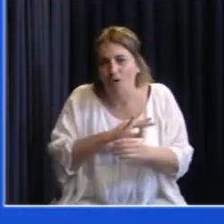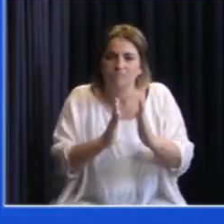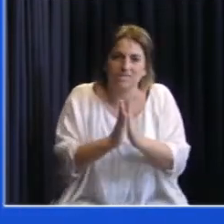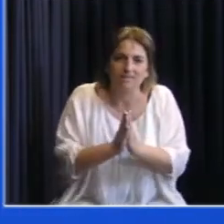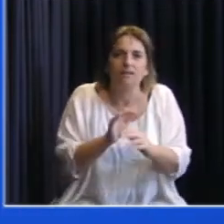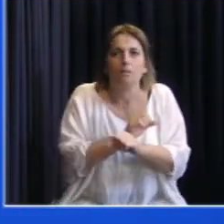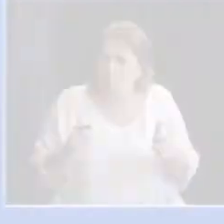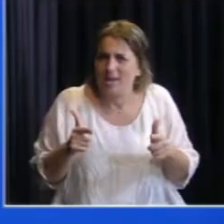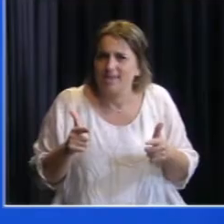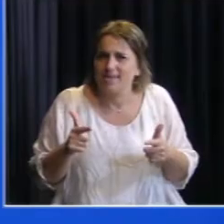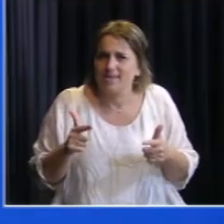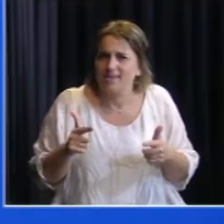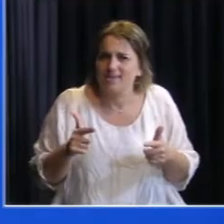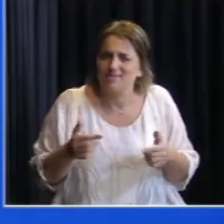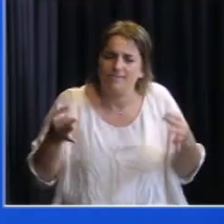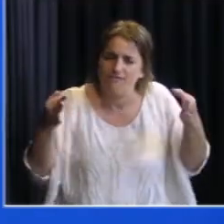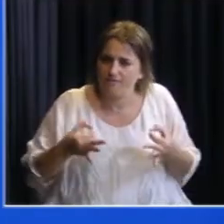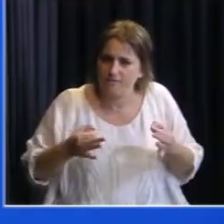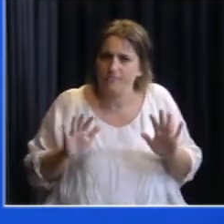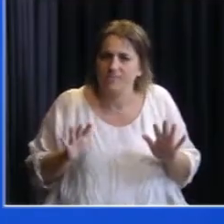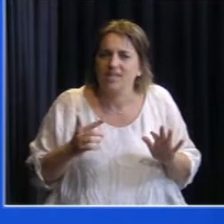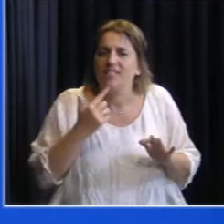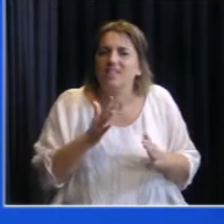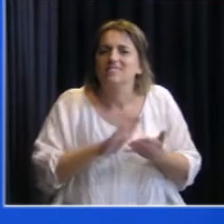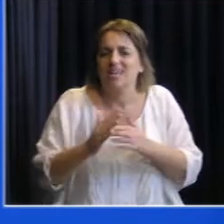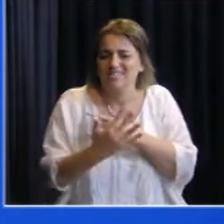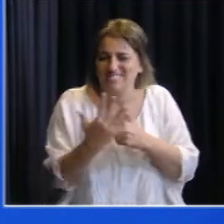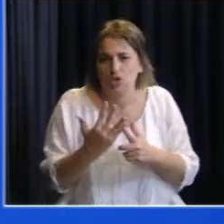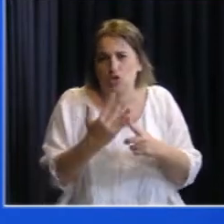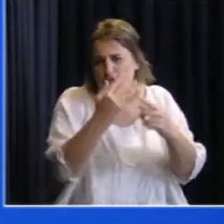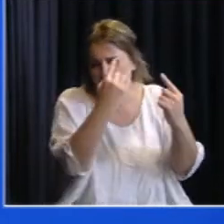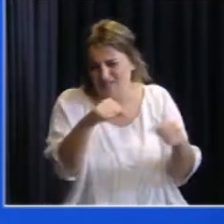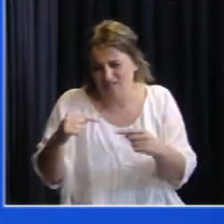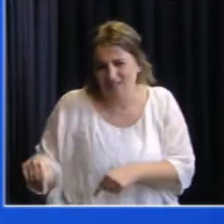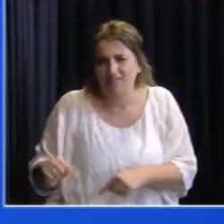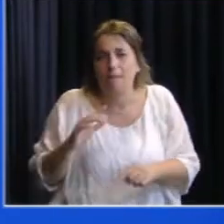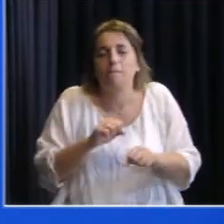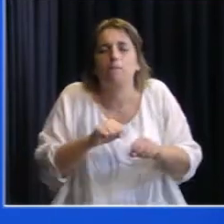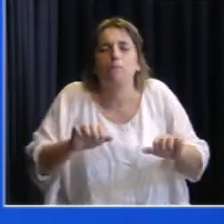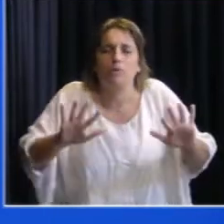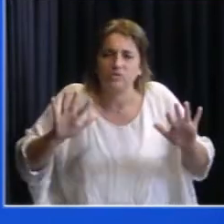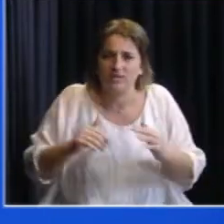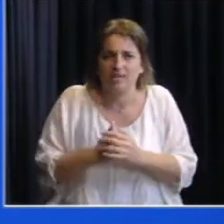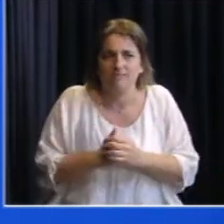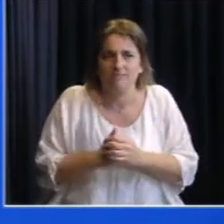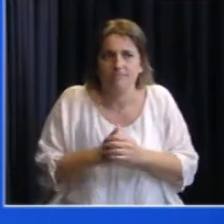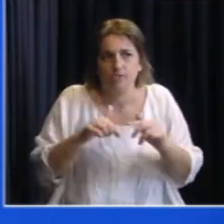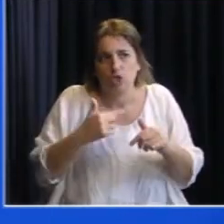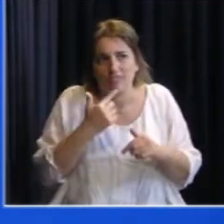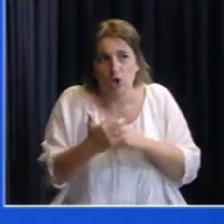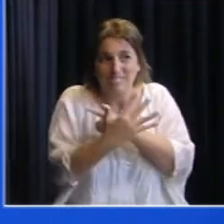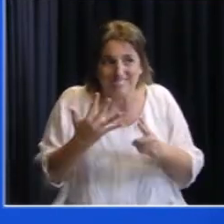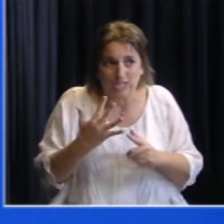turismo ciertas estamos marcando cinco escenarios entonces si ya decía la opinión pública del en mención a